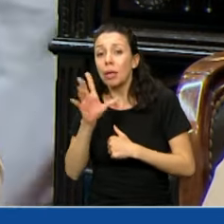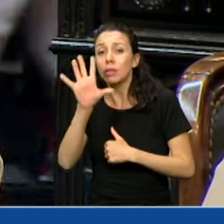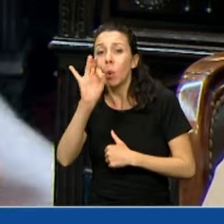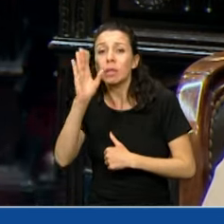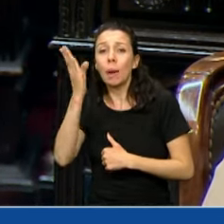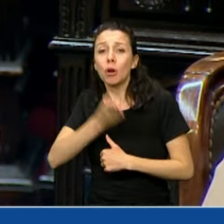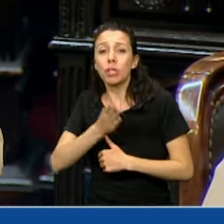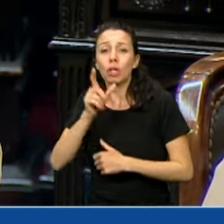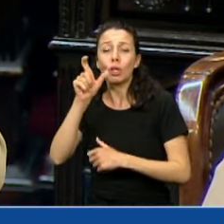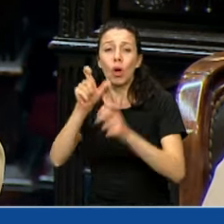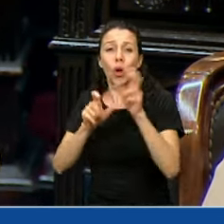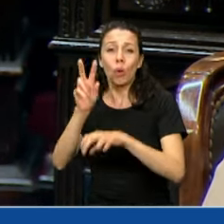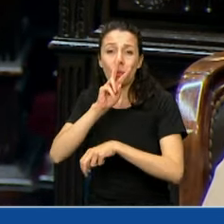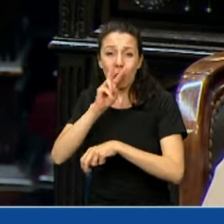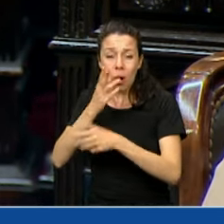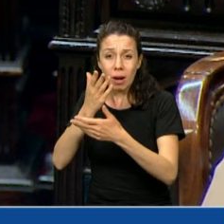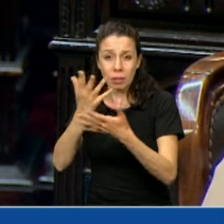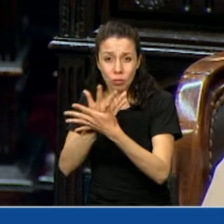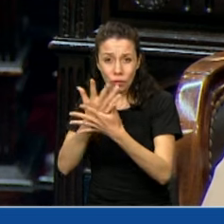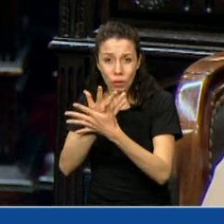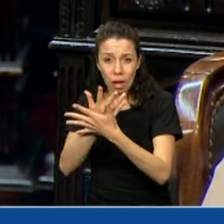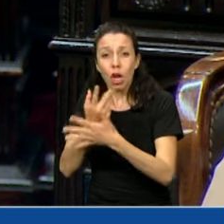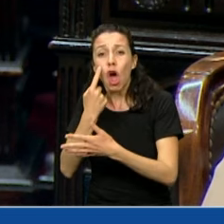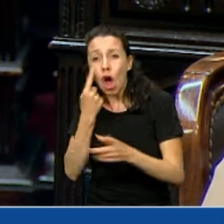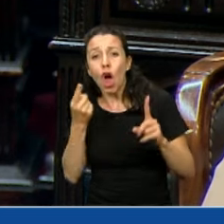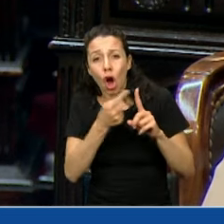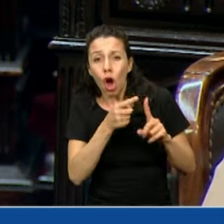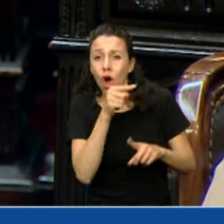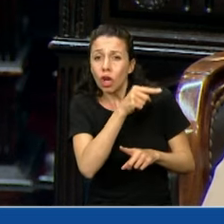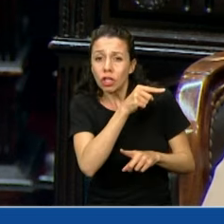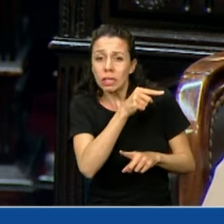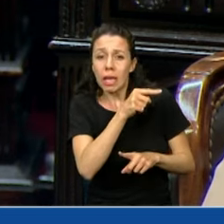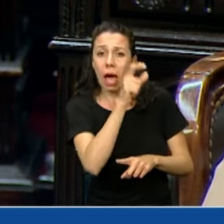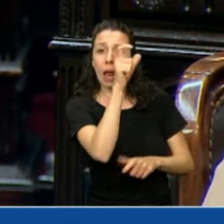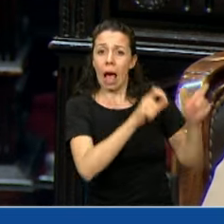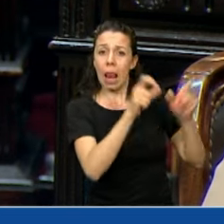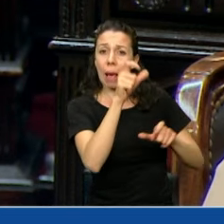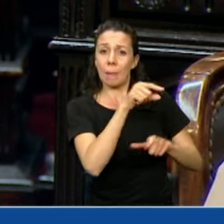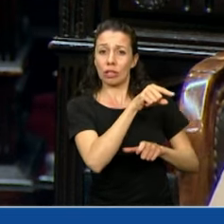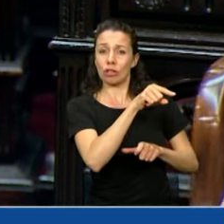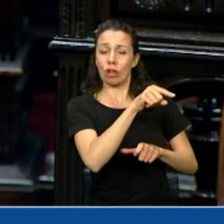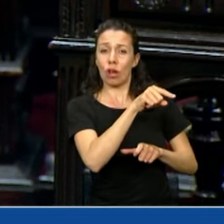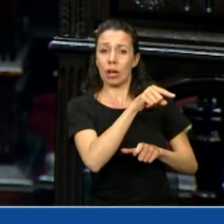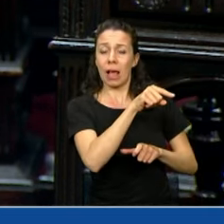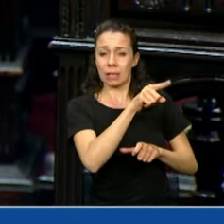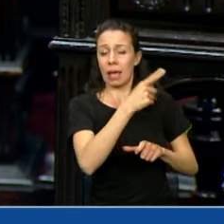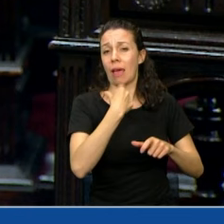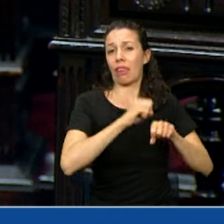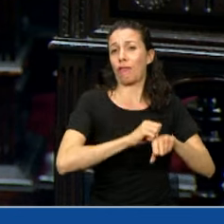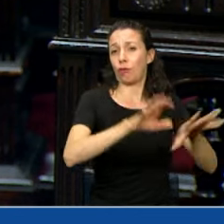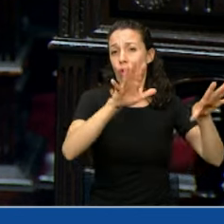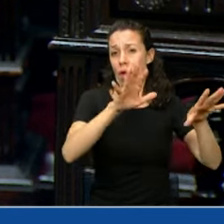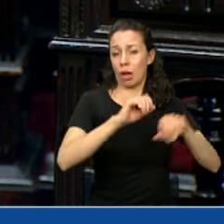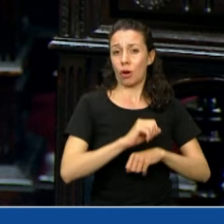eran conocían o conocen a sus agresores en línea y un tercio de estos